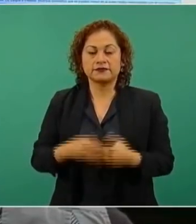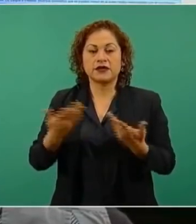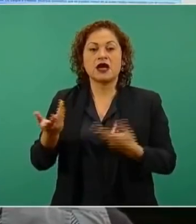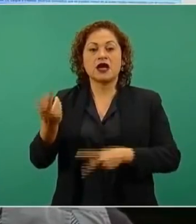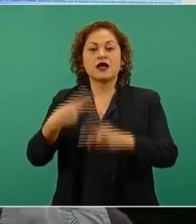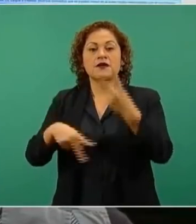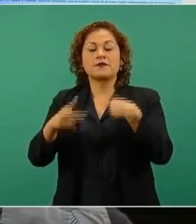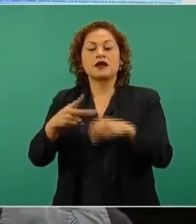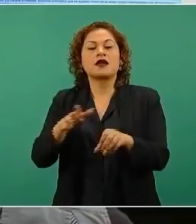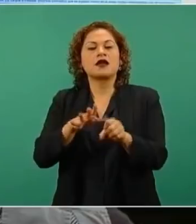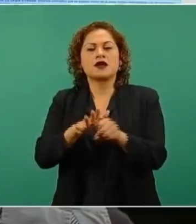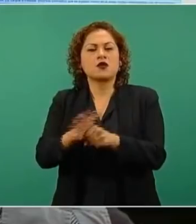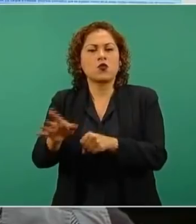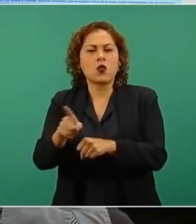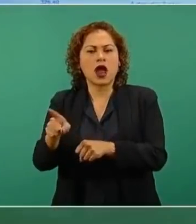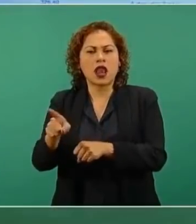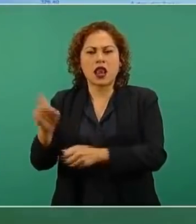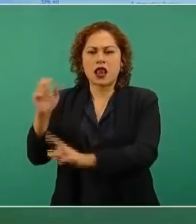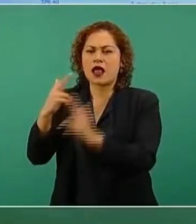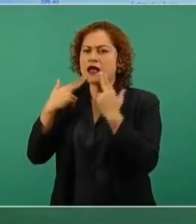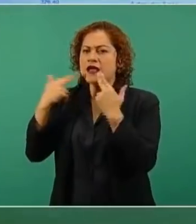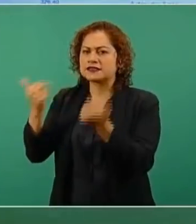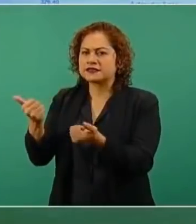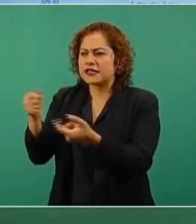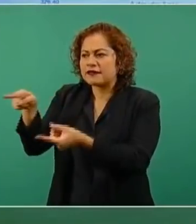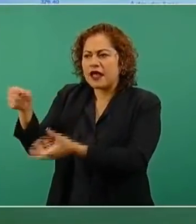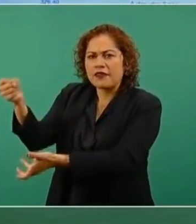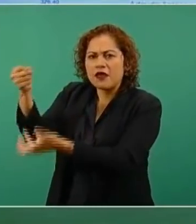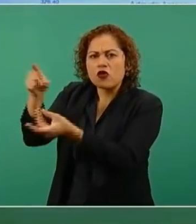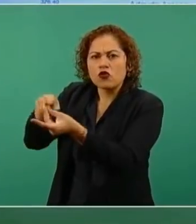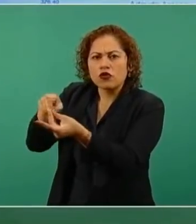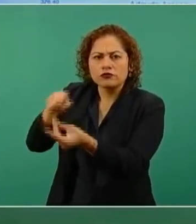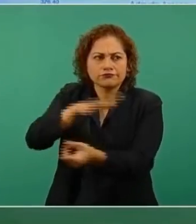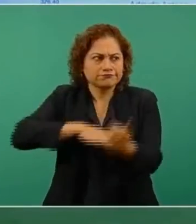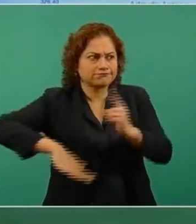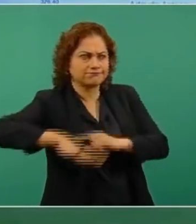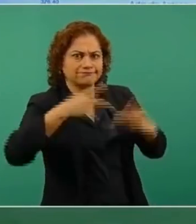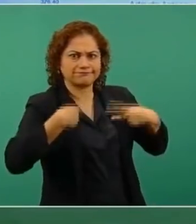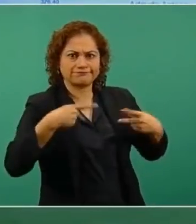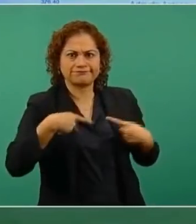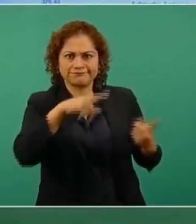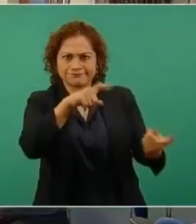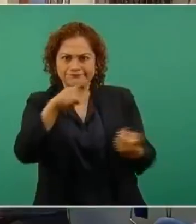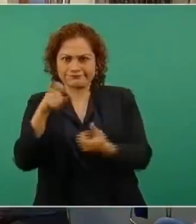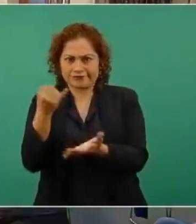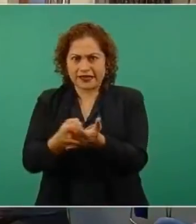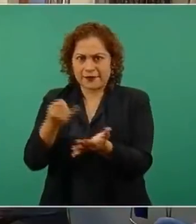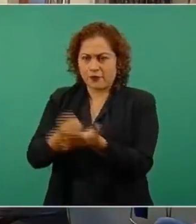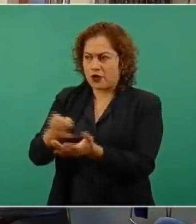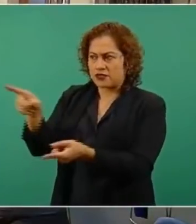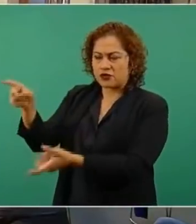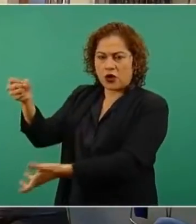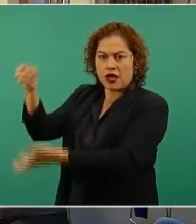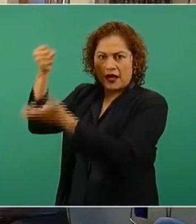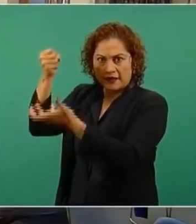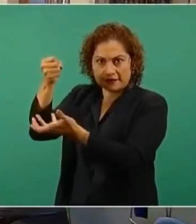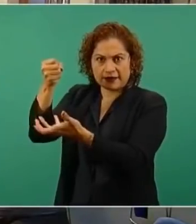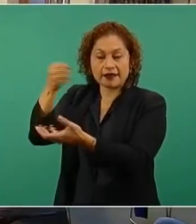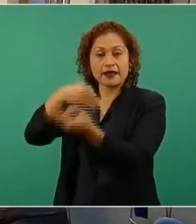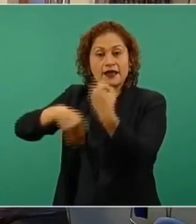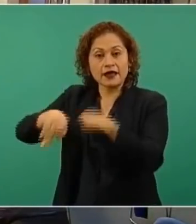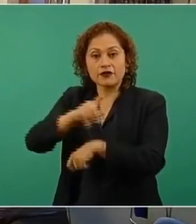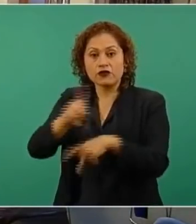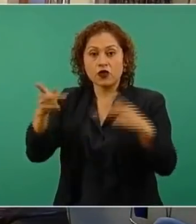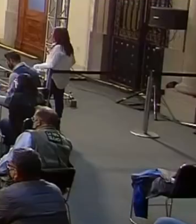Hacienda? Pues de los impuestos de todos nosotros, de los contribuyentes, ¿no? Entonces, todos los contribuyentes estamos